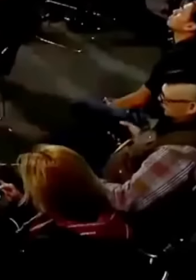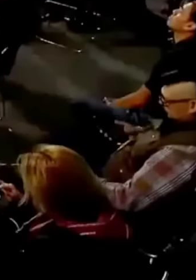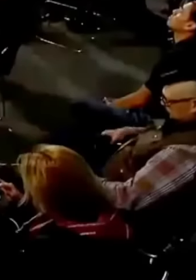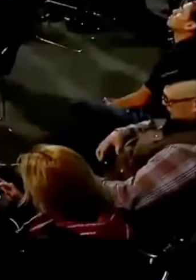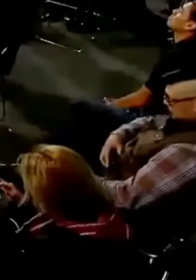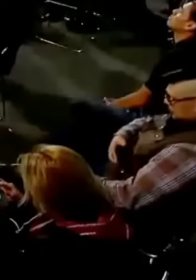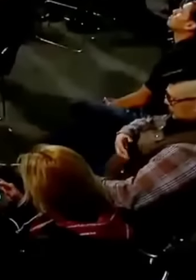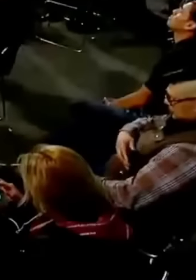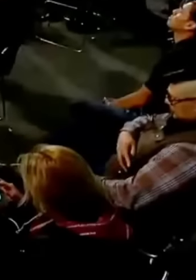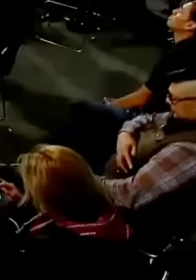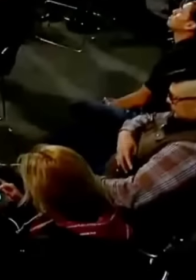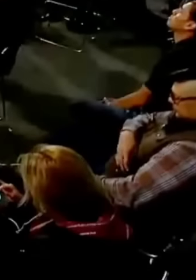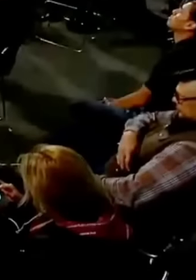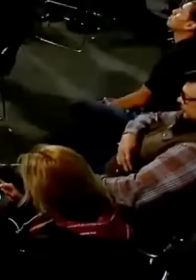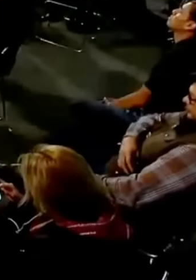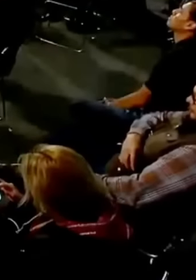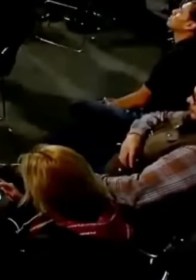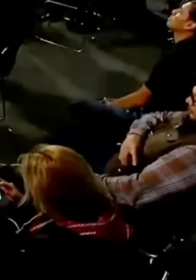porque